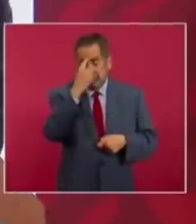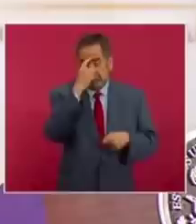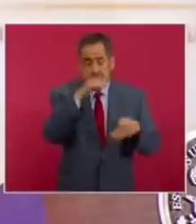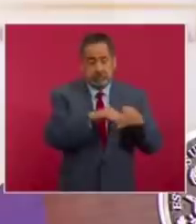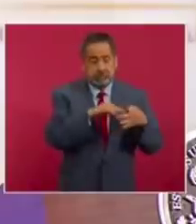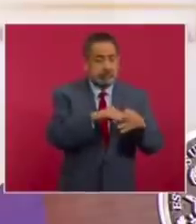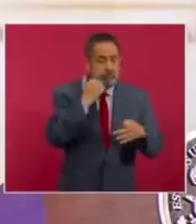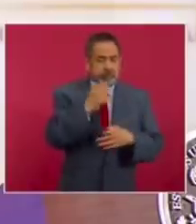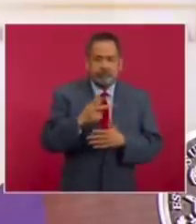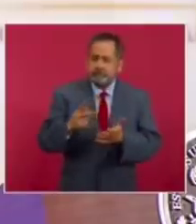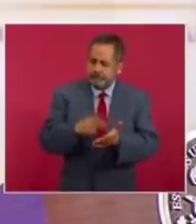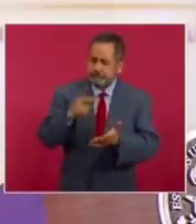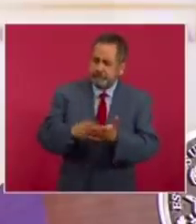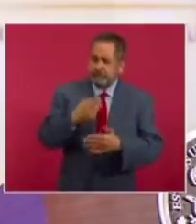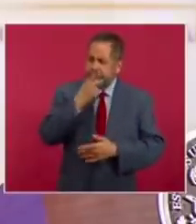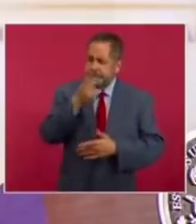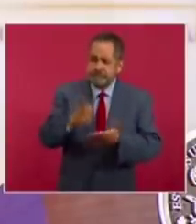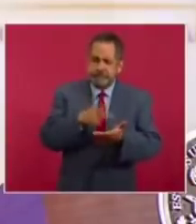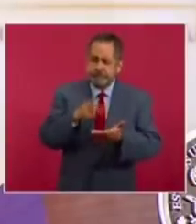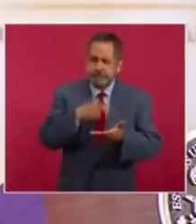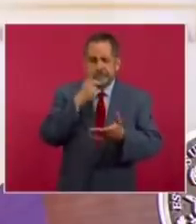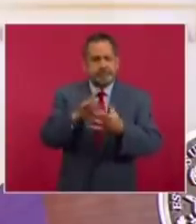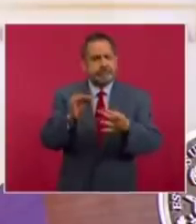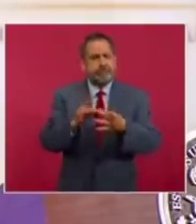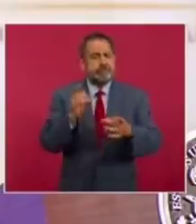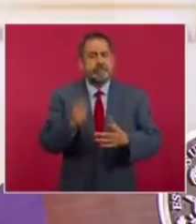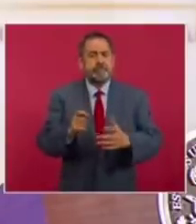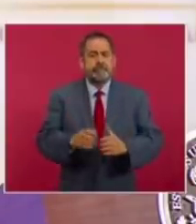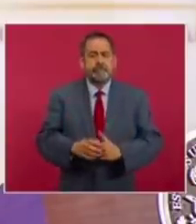acuérdense, siempre lo repetimos,